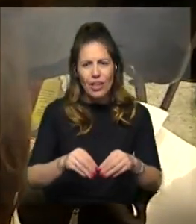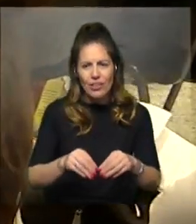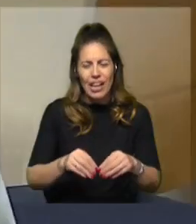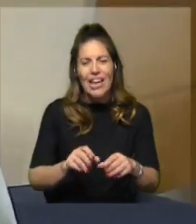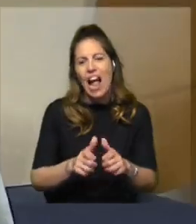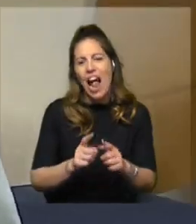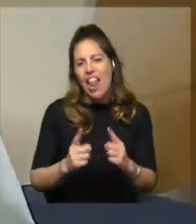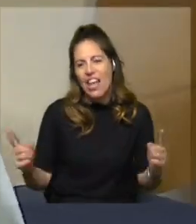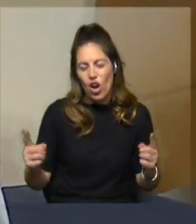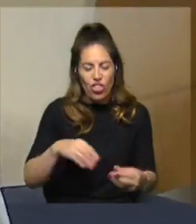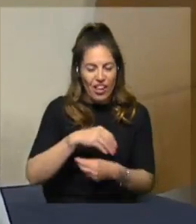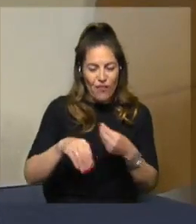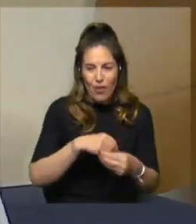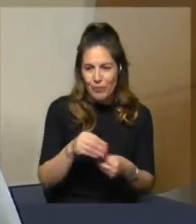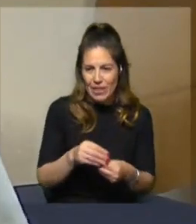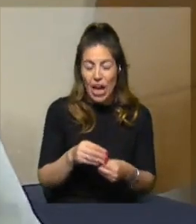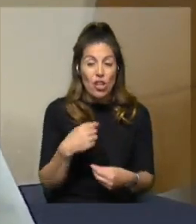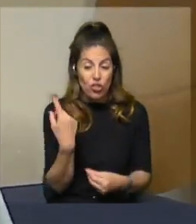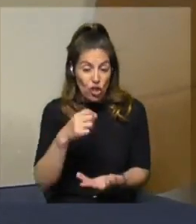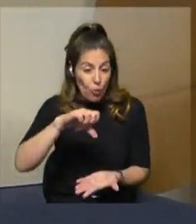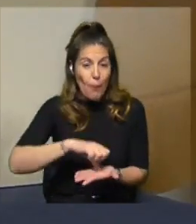familiar. Como país tenemos que poder